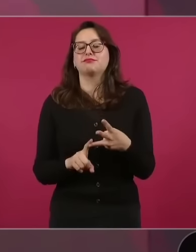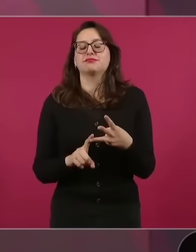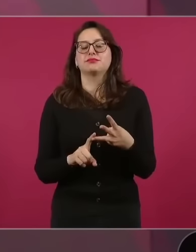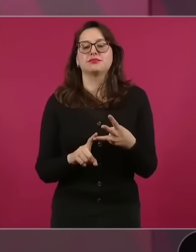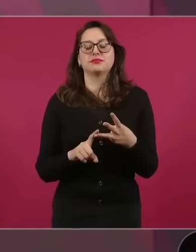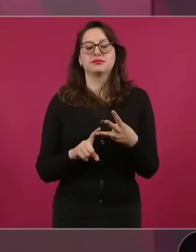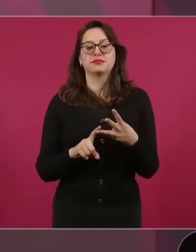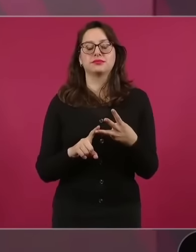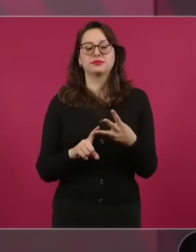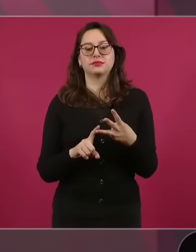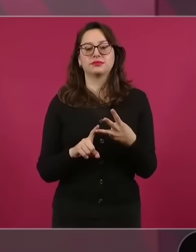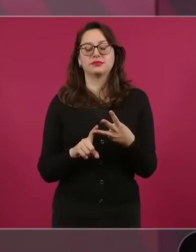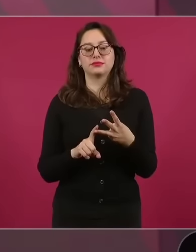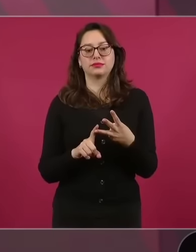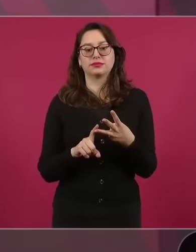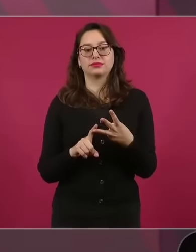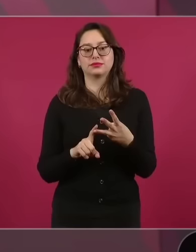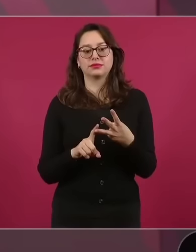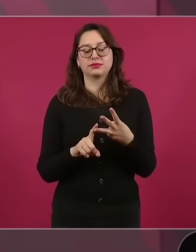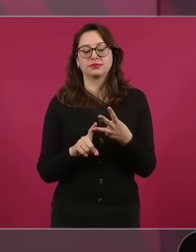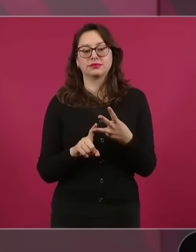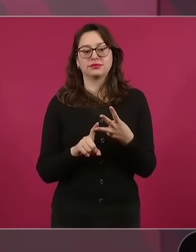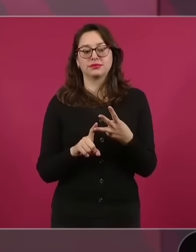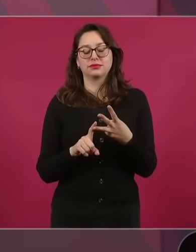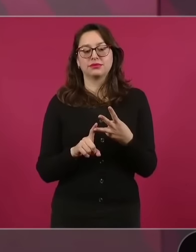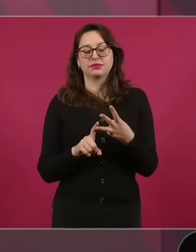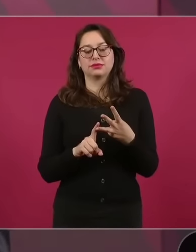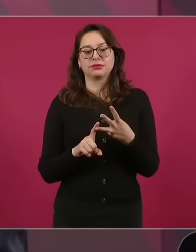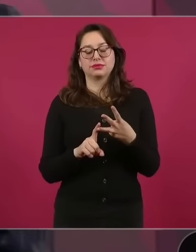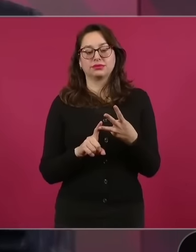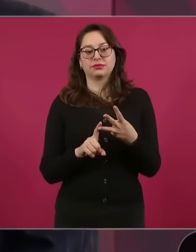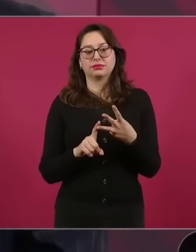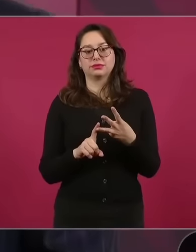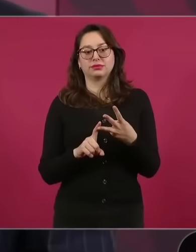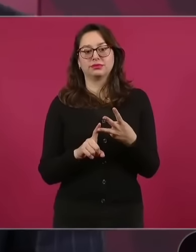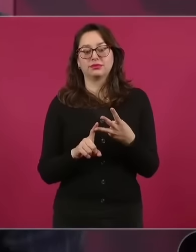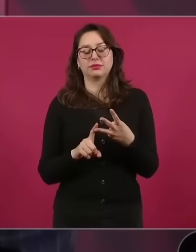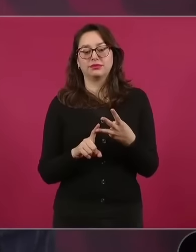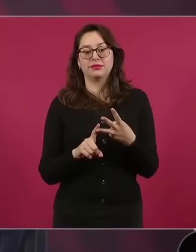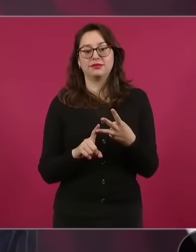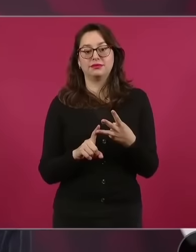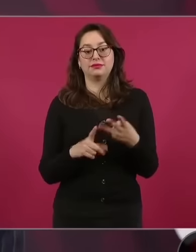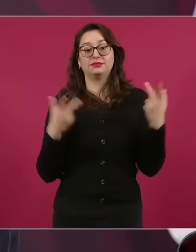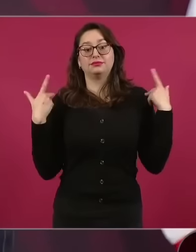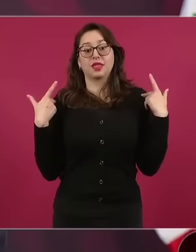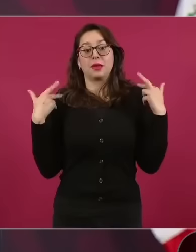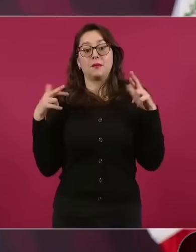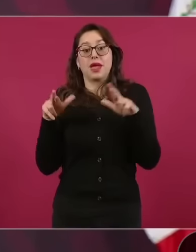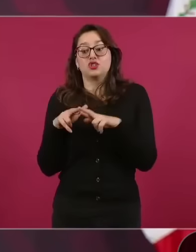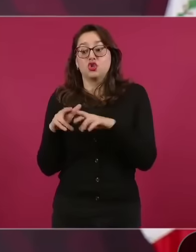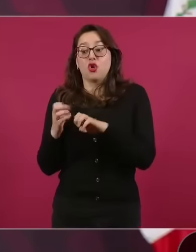asunto, otra cuestión que se tiene que resolver son los maestros estatales.